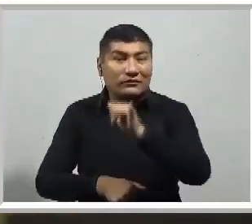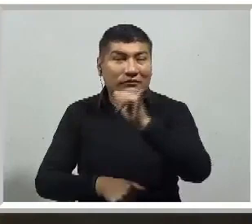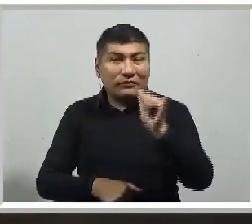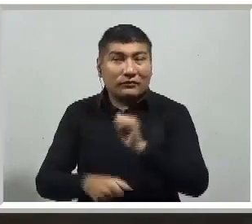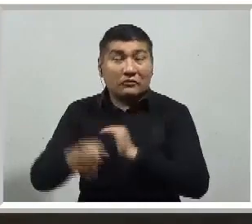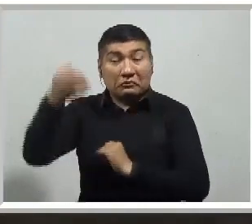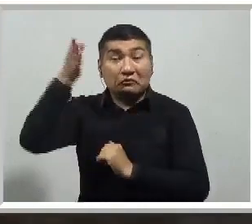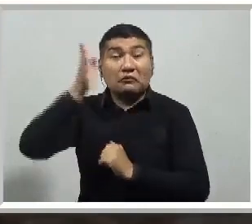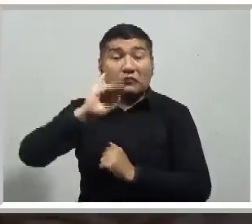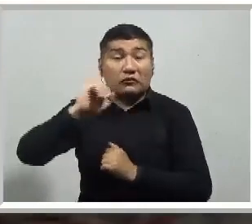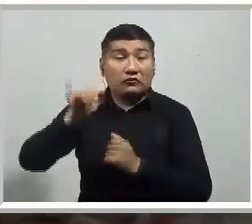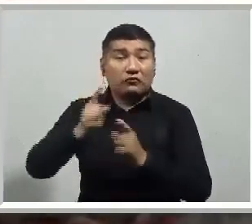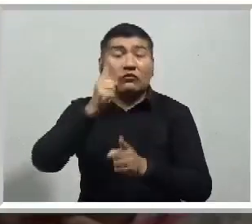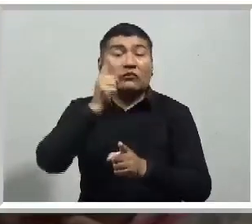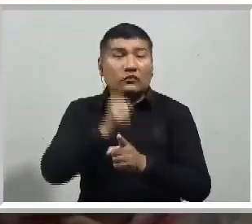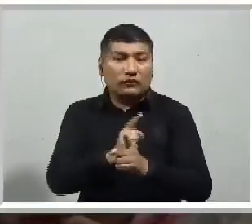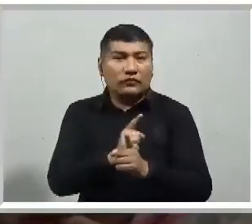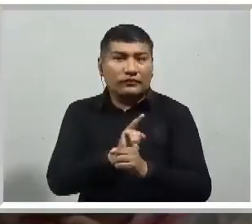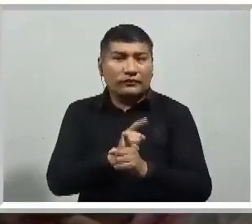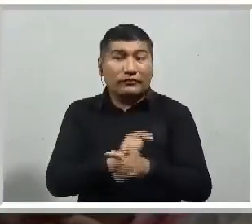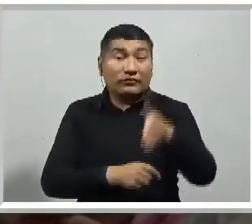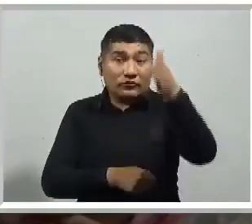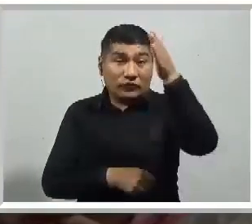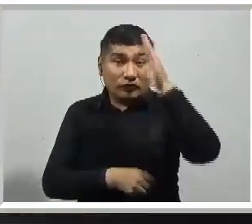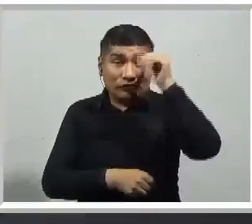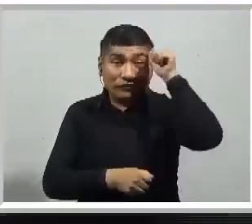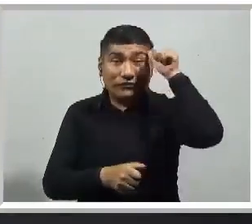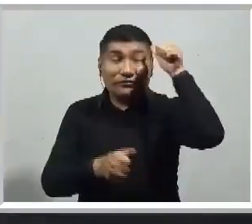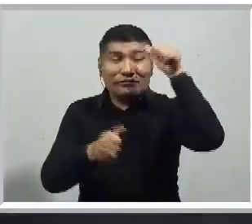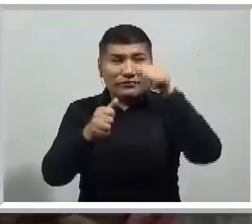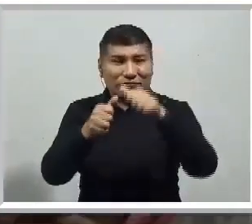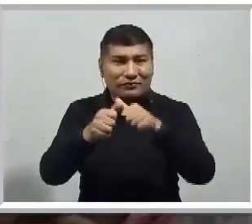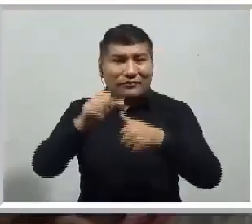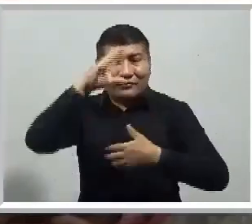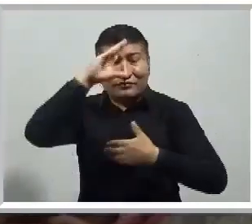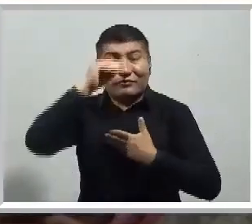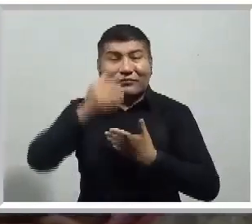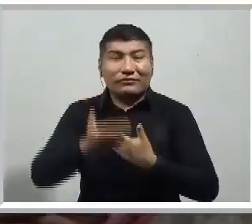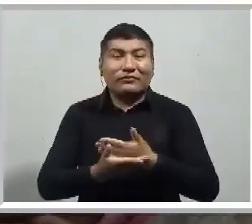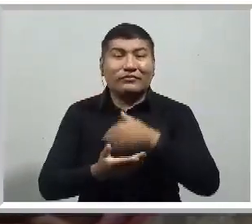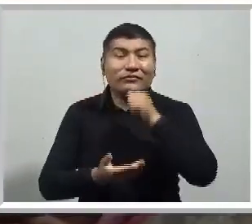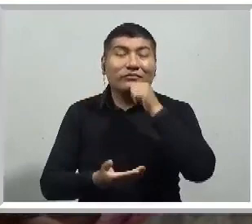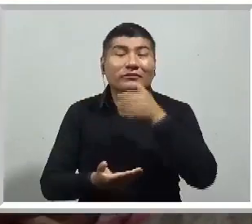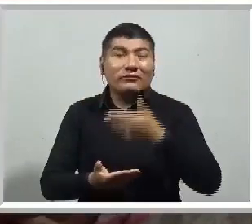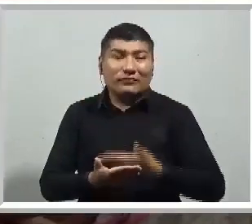Dios es justo. Dios se acuerda de sus hijos.